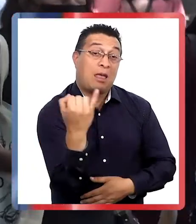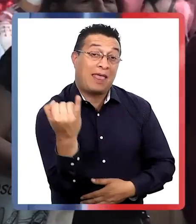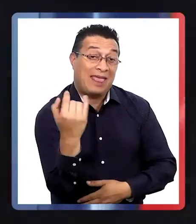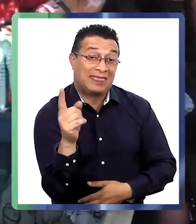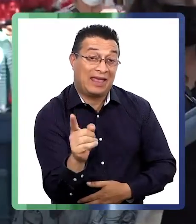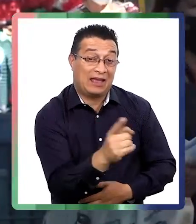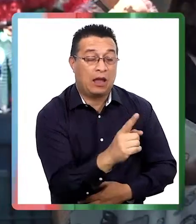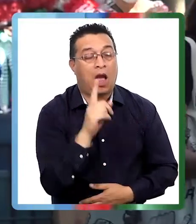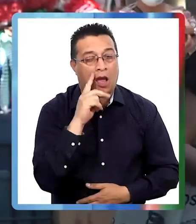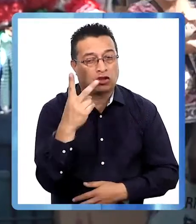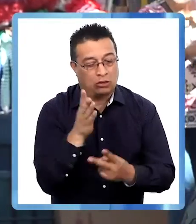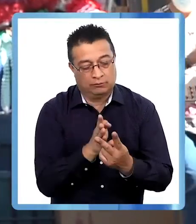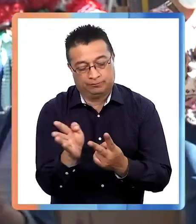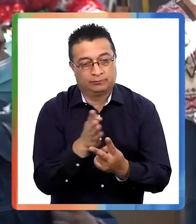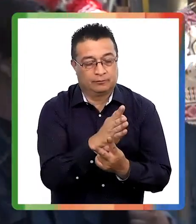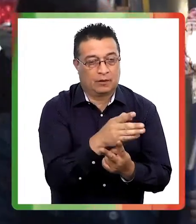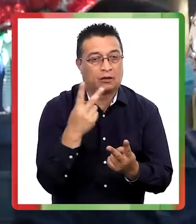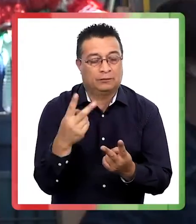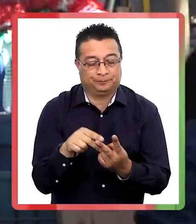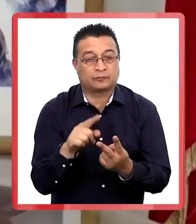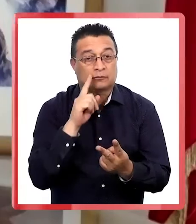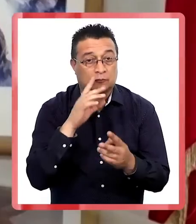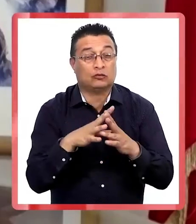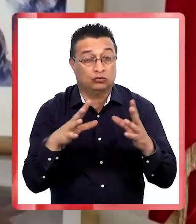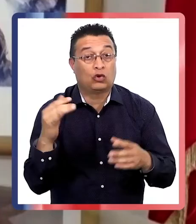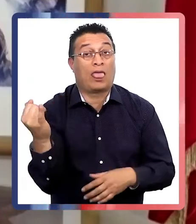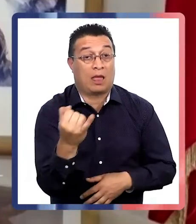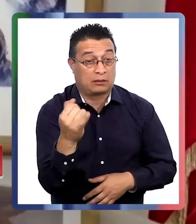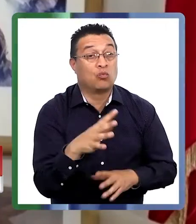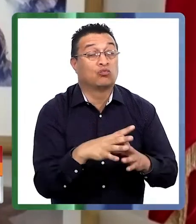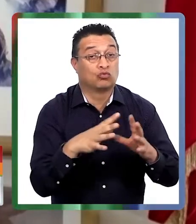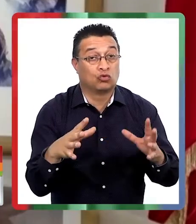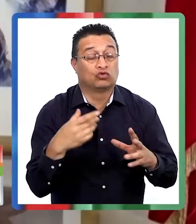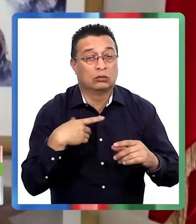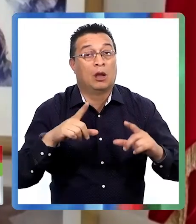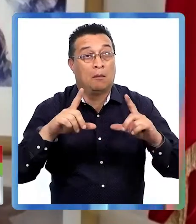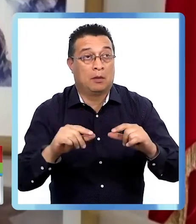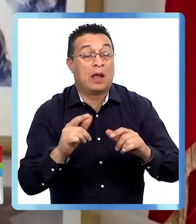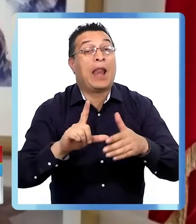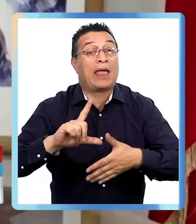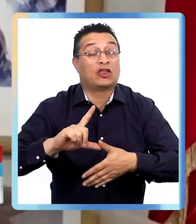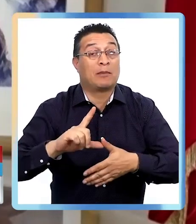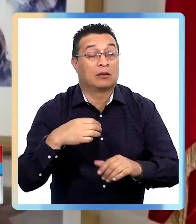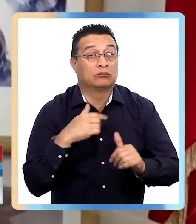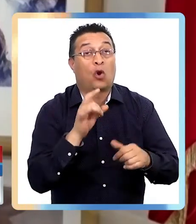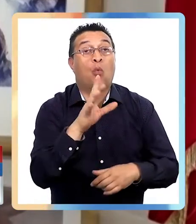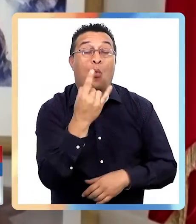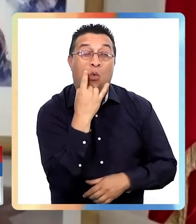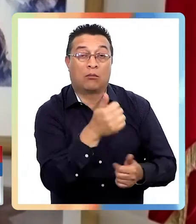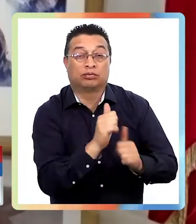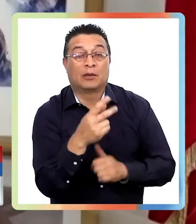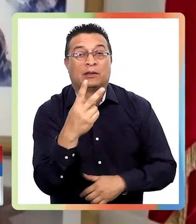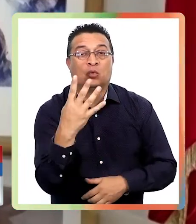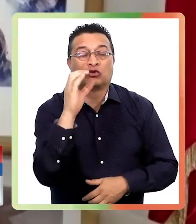informalidad tiene dos miradas, ¿cierto? Chile tiene una alta informalidad, así todo de las más bajas de Latinoamérica. Solamente nos gana Uruguay,